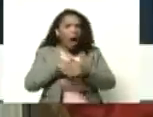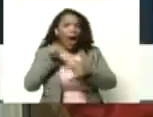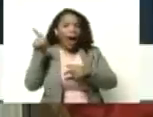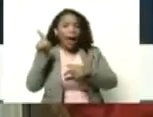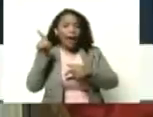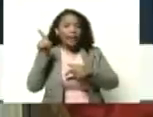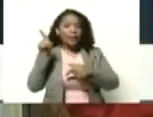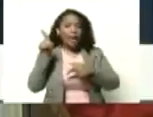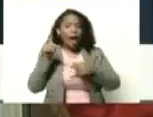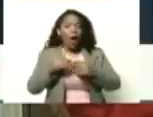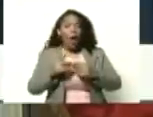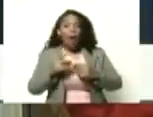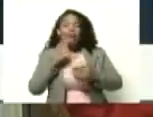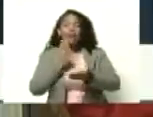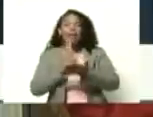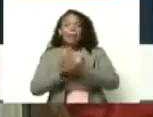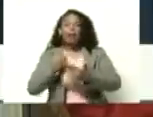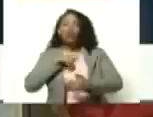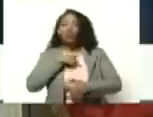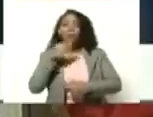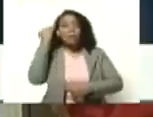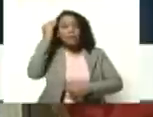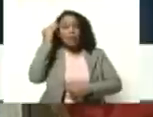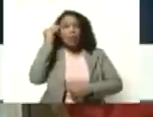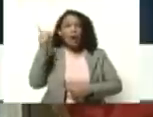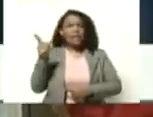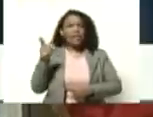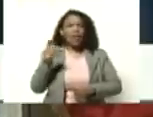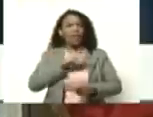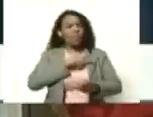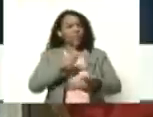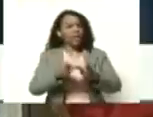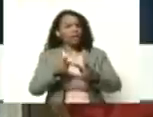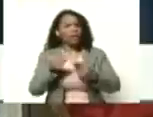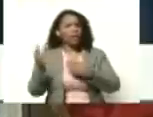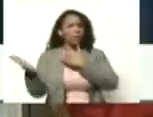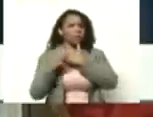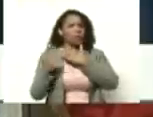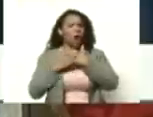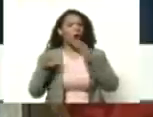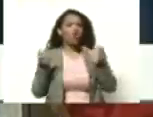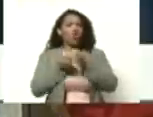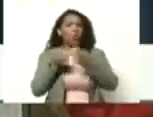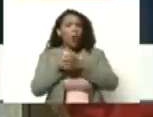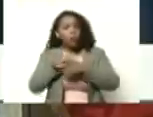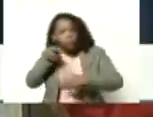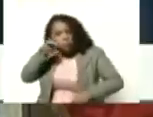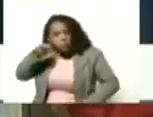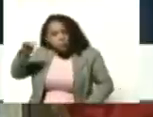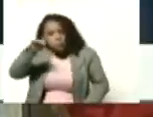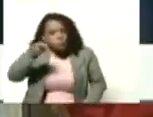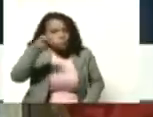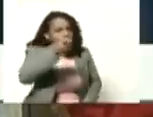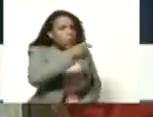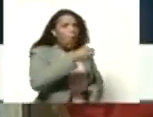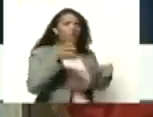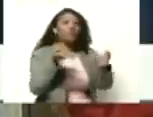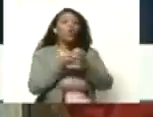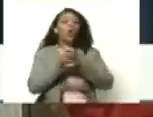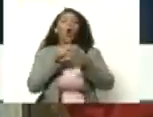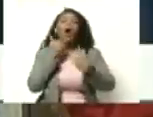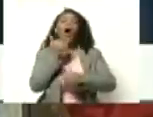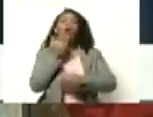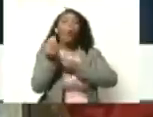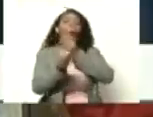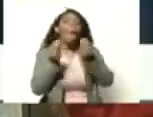voluntaria y extrañamente el llamado comité de búsqueda de imágenes es algo así como que